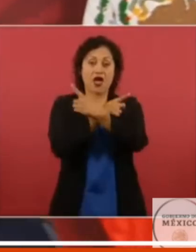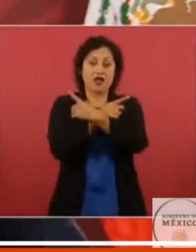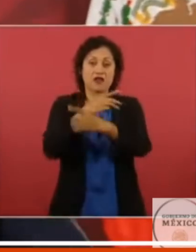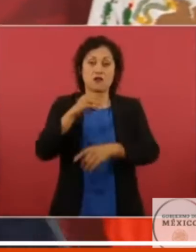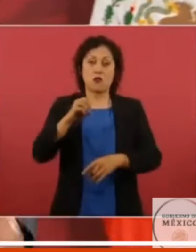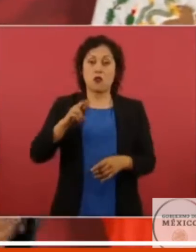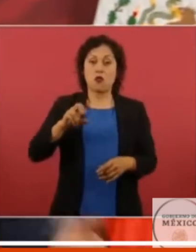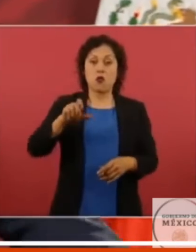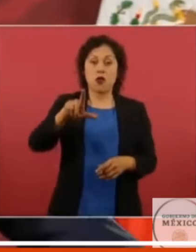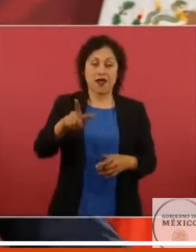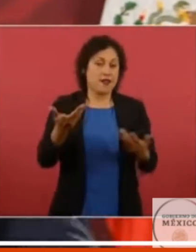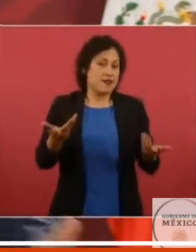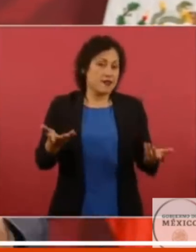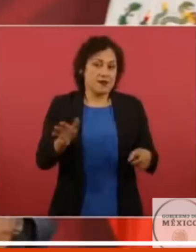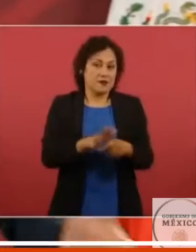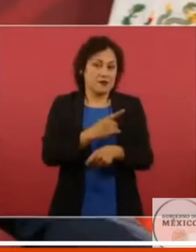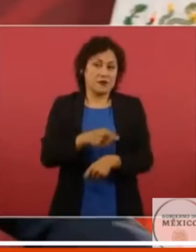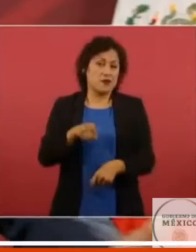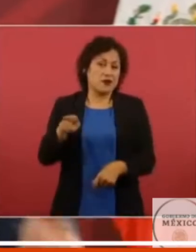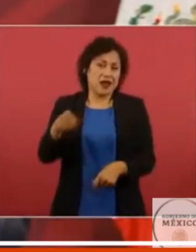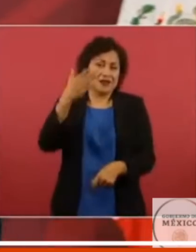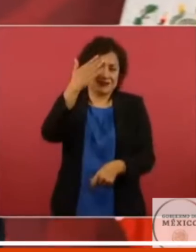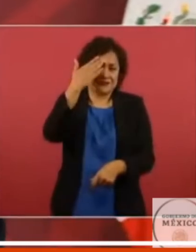porque él sabe perfectamente que no ganó